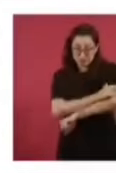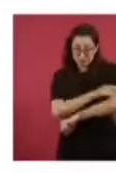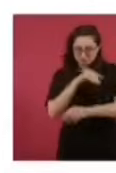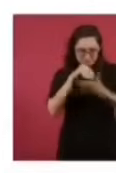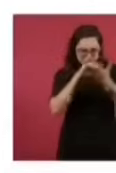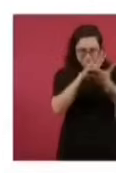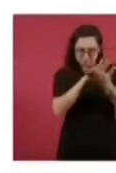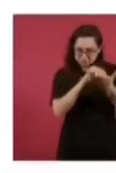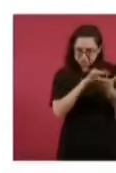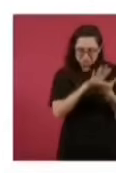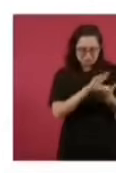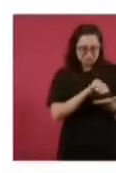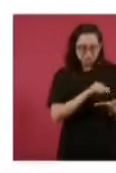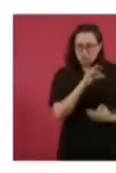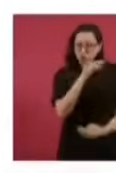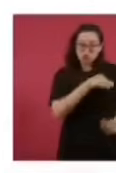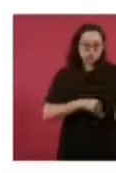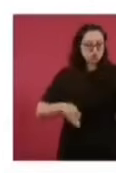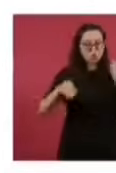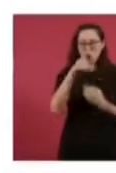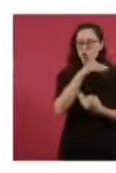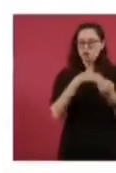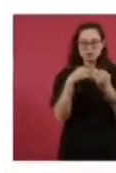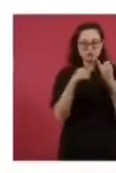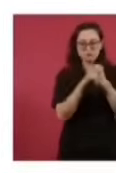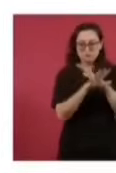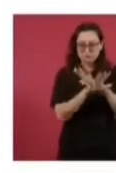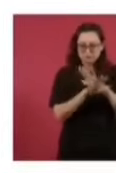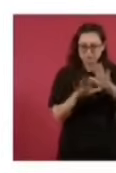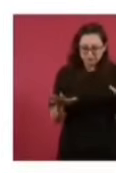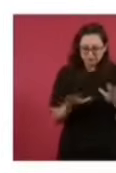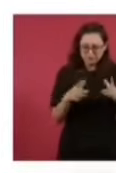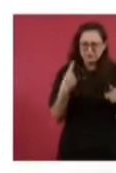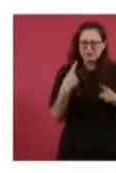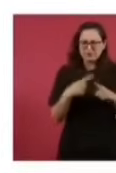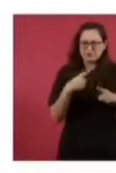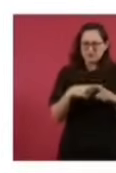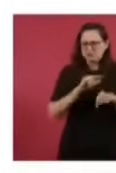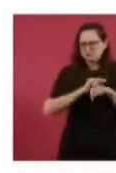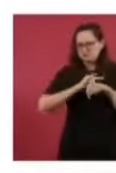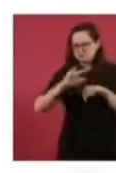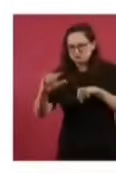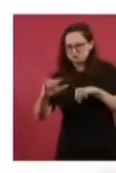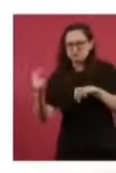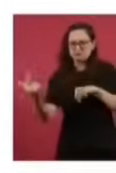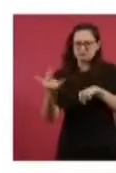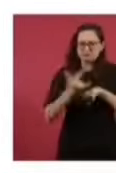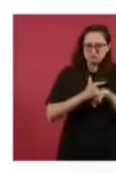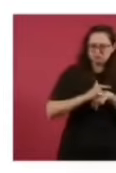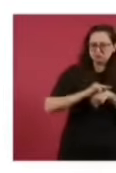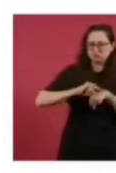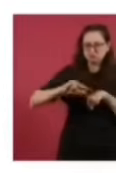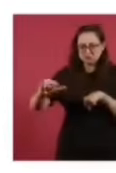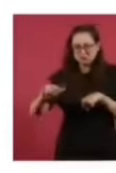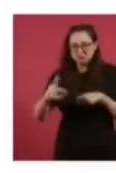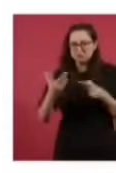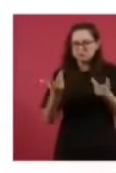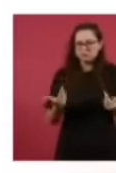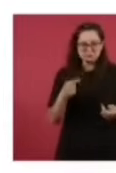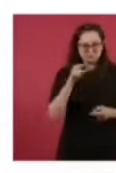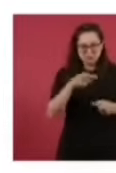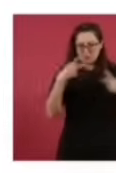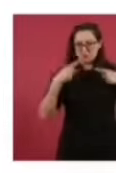México, que está en calidad de visitante, no es, está registrado como autoridad,